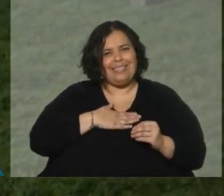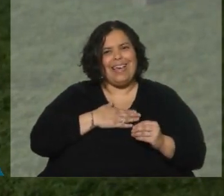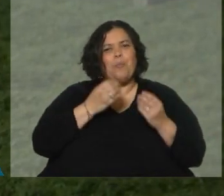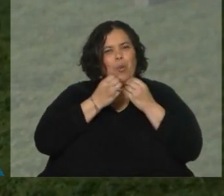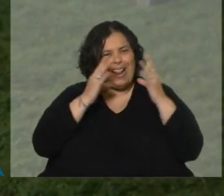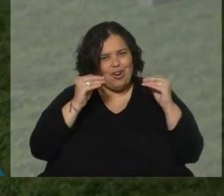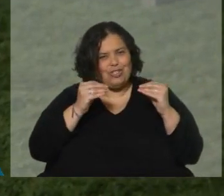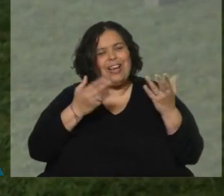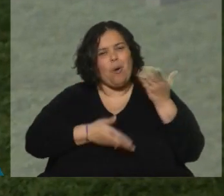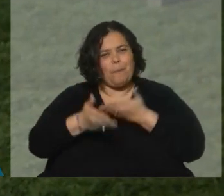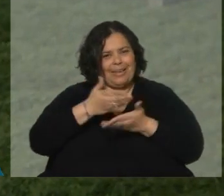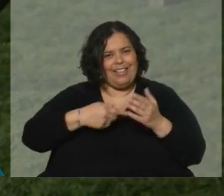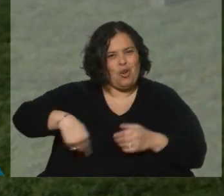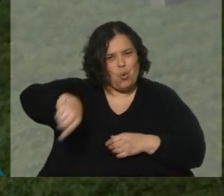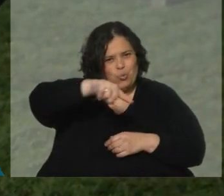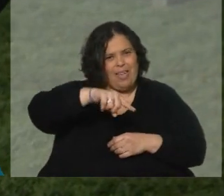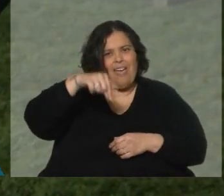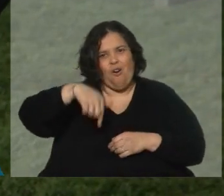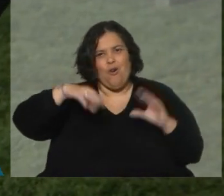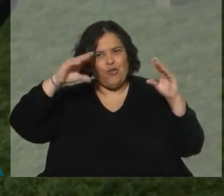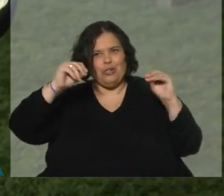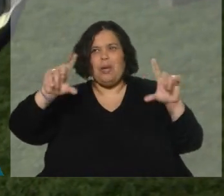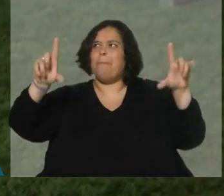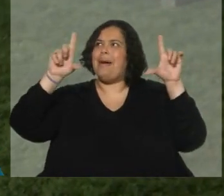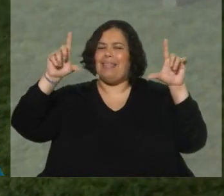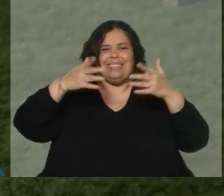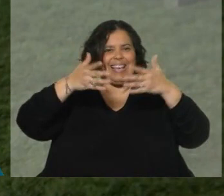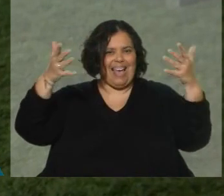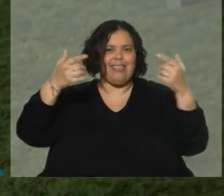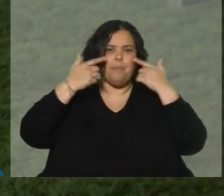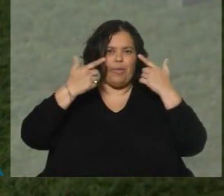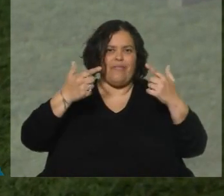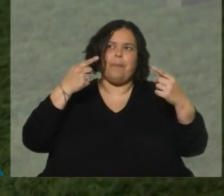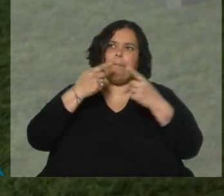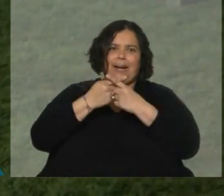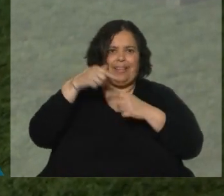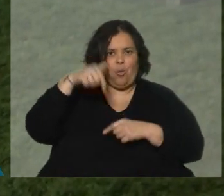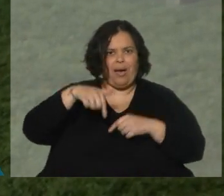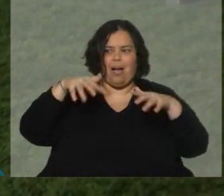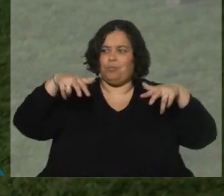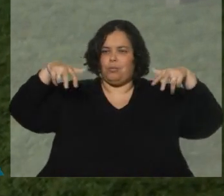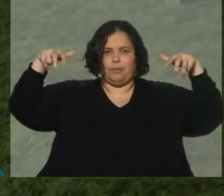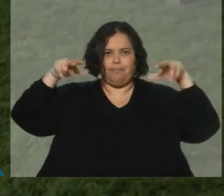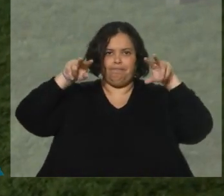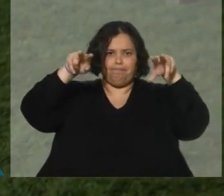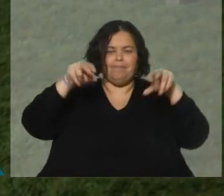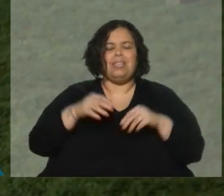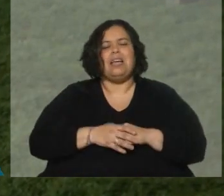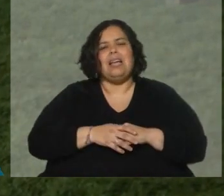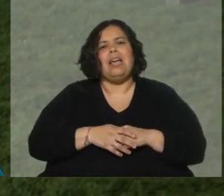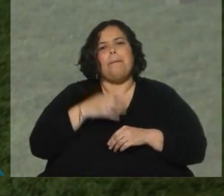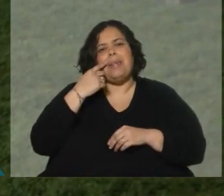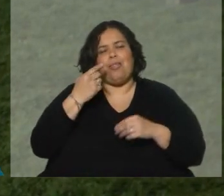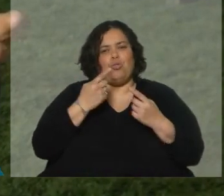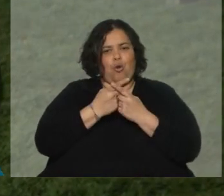noches qué placer estar compartiendo esta noche pero hay pantallas gigantes igual eh Para ver el partido Acá hay mucha gente en las gradas observando lo que es el